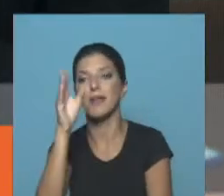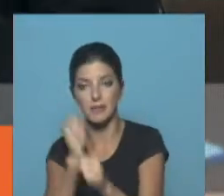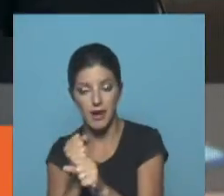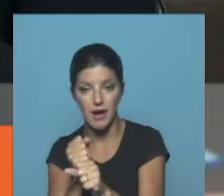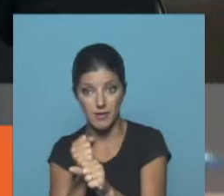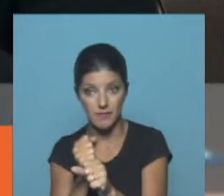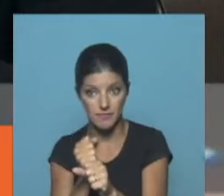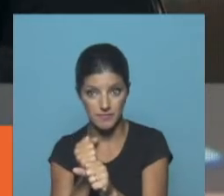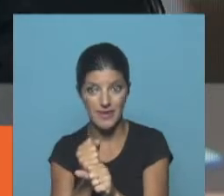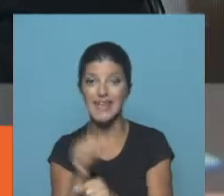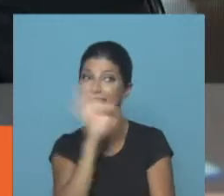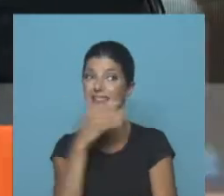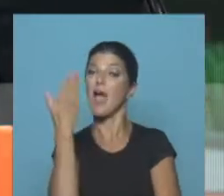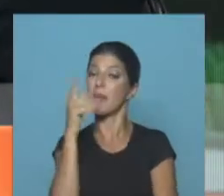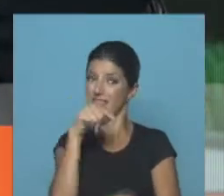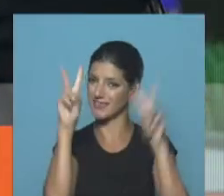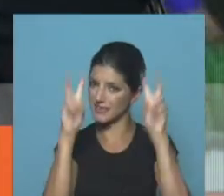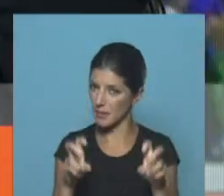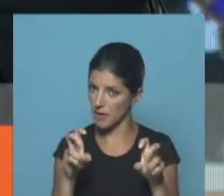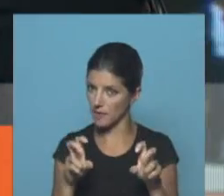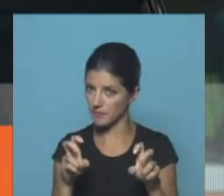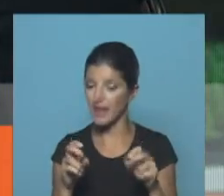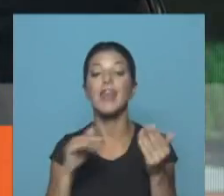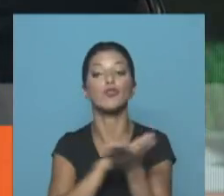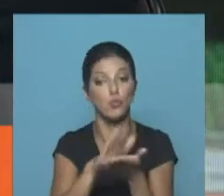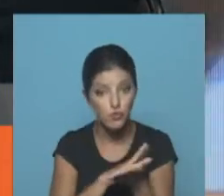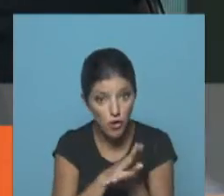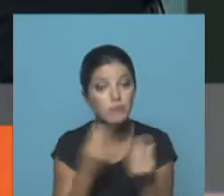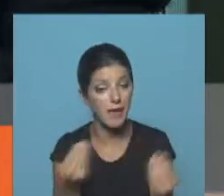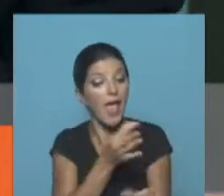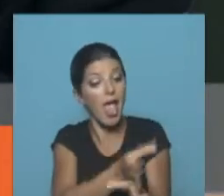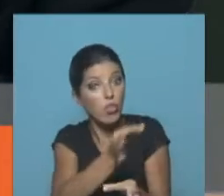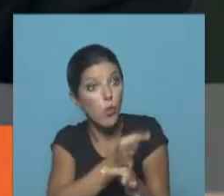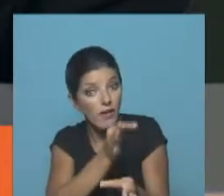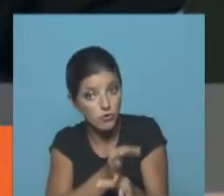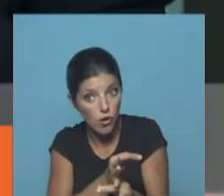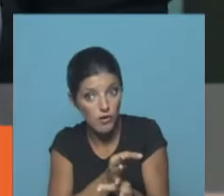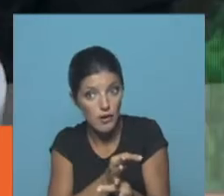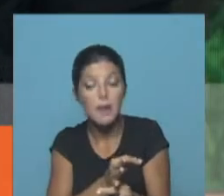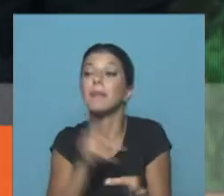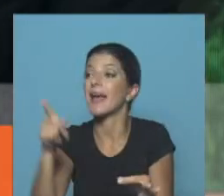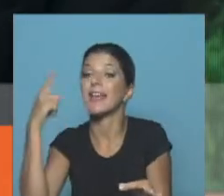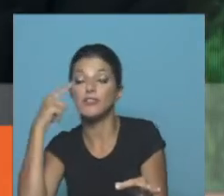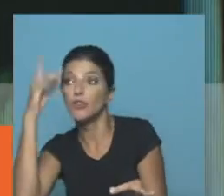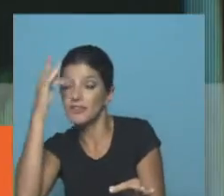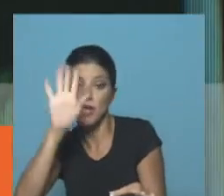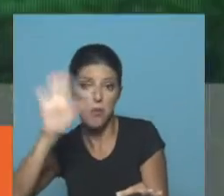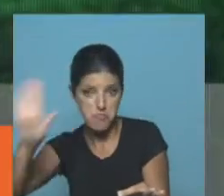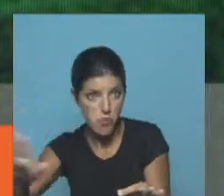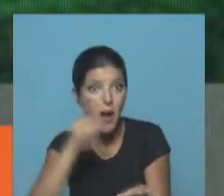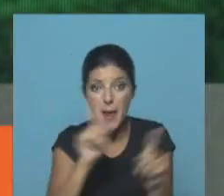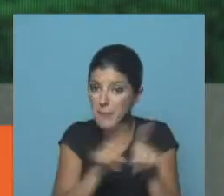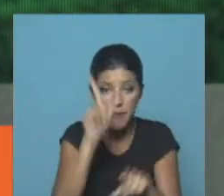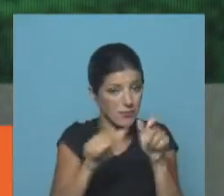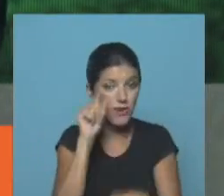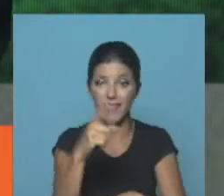la India. Y nadie habló de eso. La solución al problema es, hay que educarlos para que en lugar de que vengan chinos e indios, sean los propios americanos. Y eso sería una